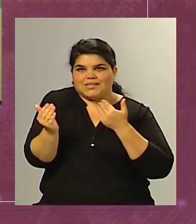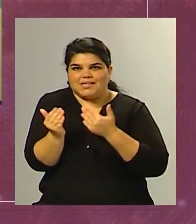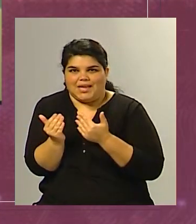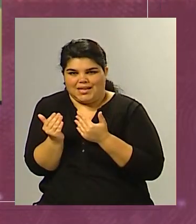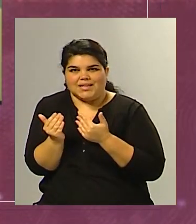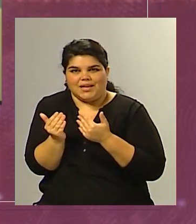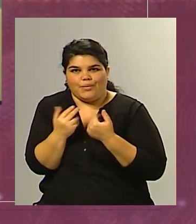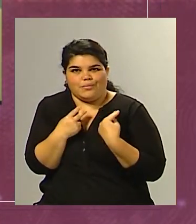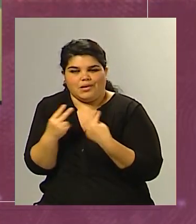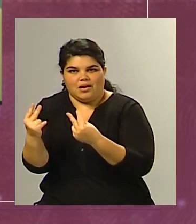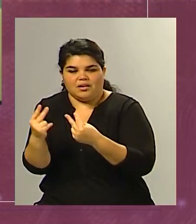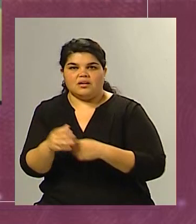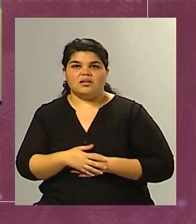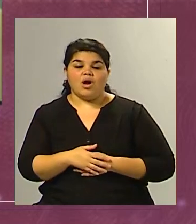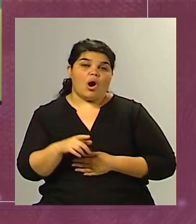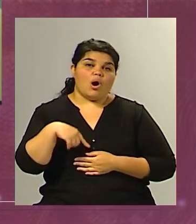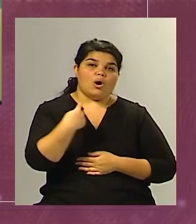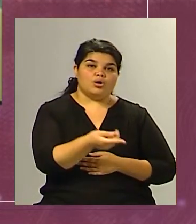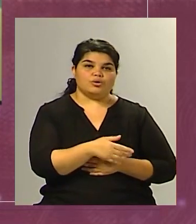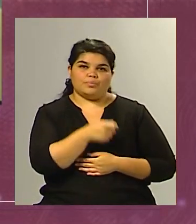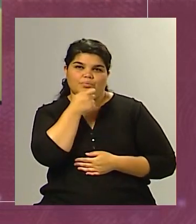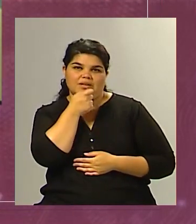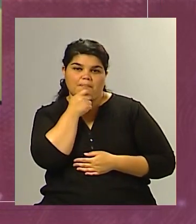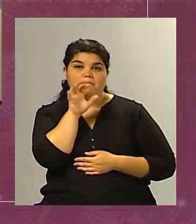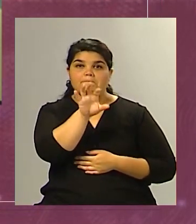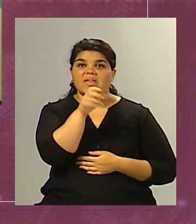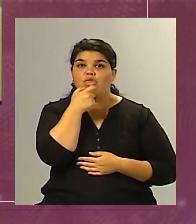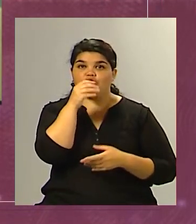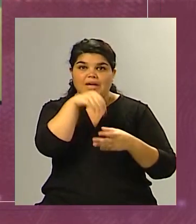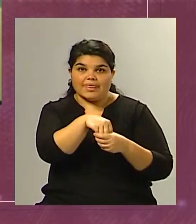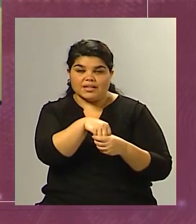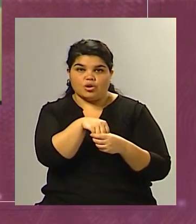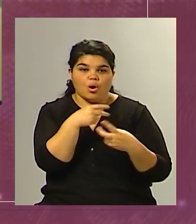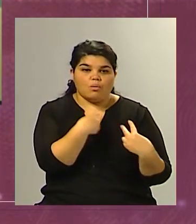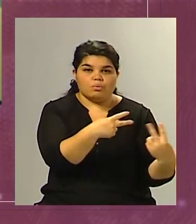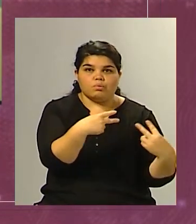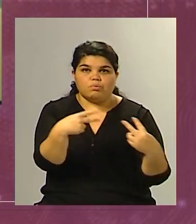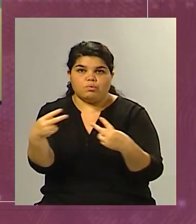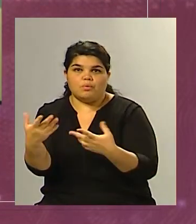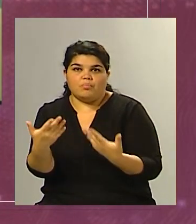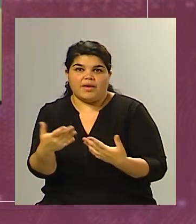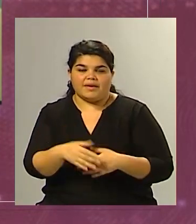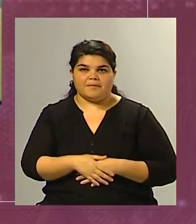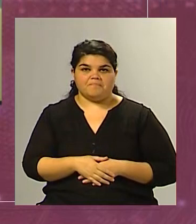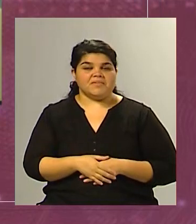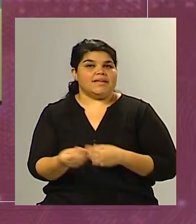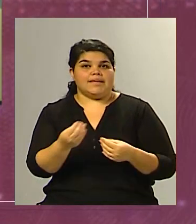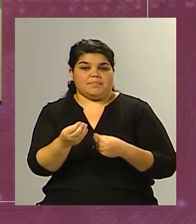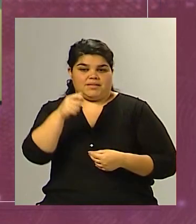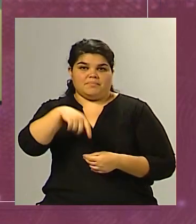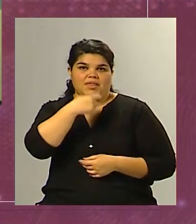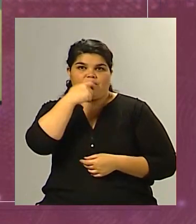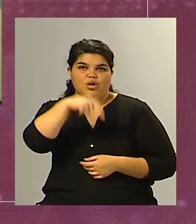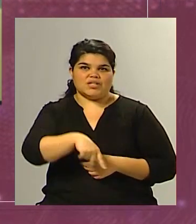pero hagamos un viaje más barato, vamos acá dentro de la provincia. Sí. Acá lo que nos pasa es que Mendoza, todos sabemos que no es una provincia muy económica.